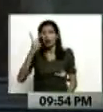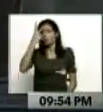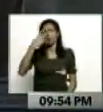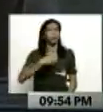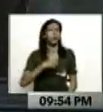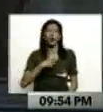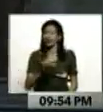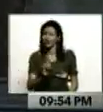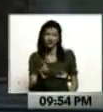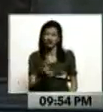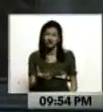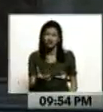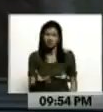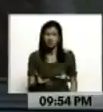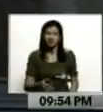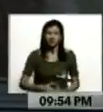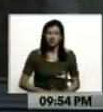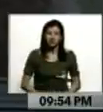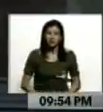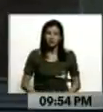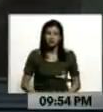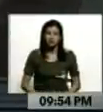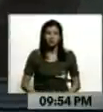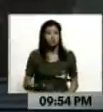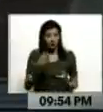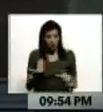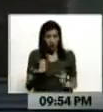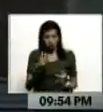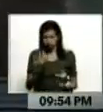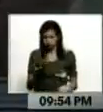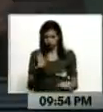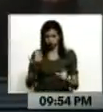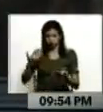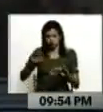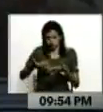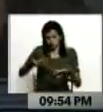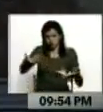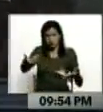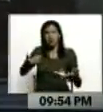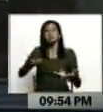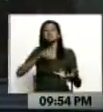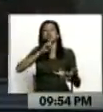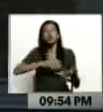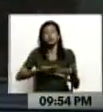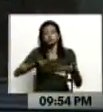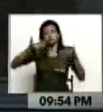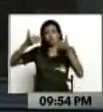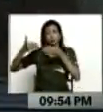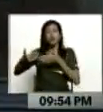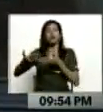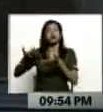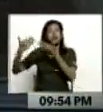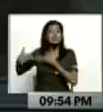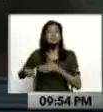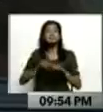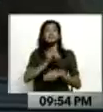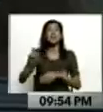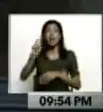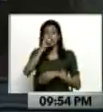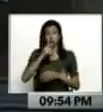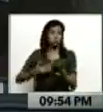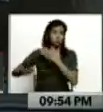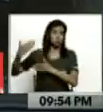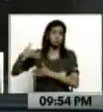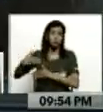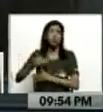pueden ser de otra manera veamos la historia hace 100